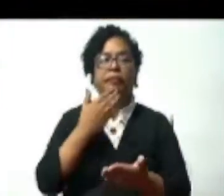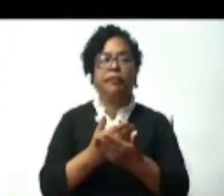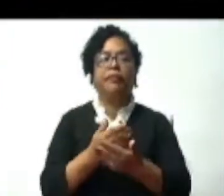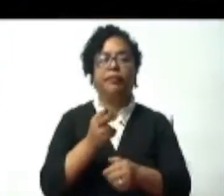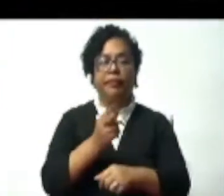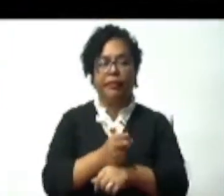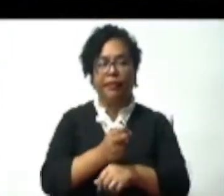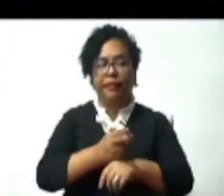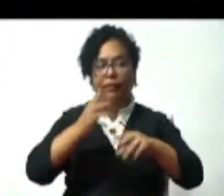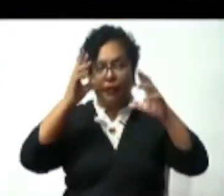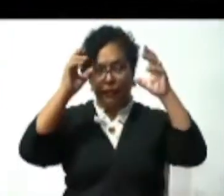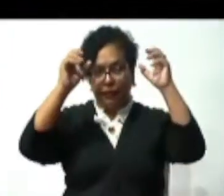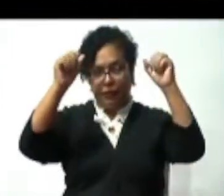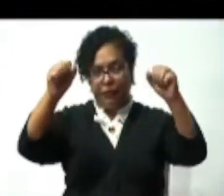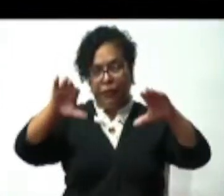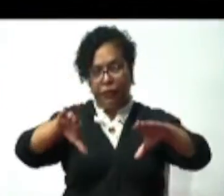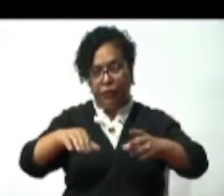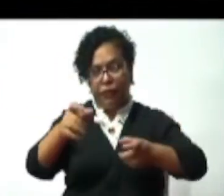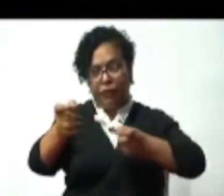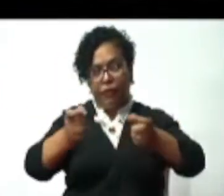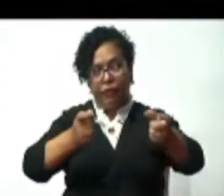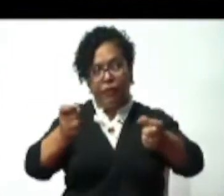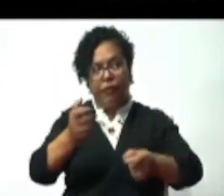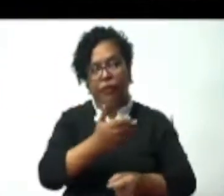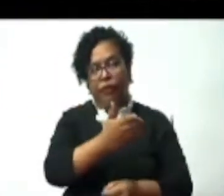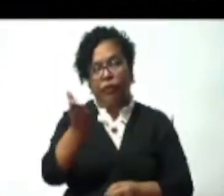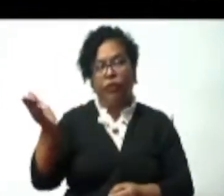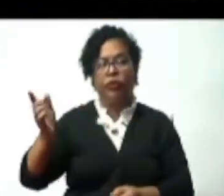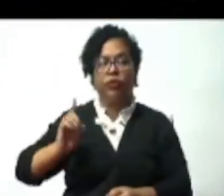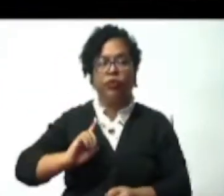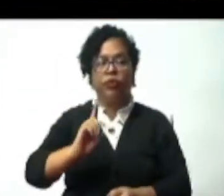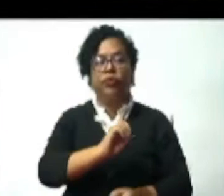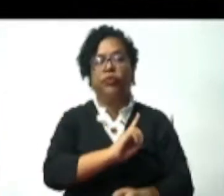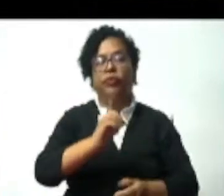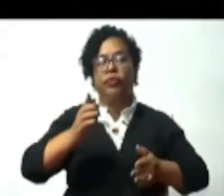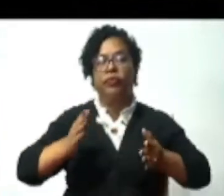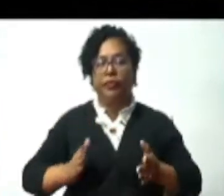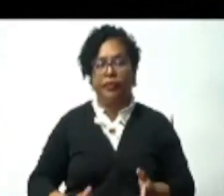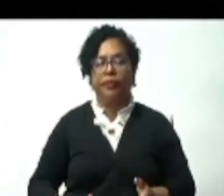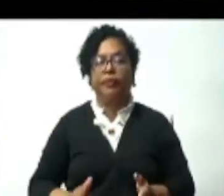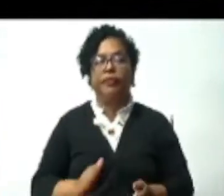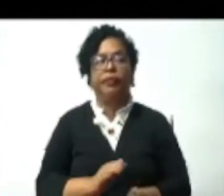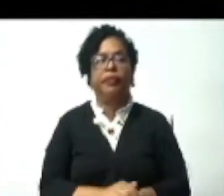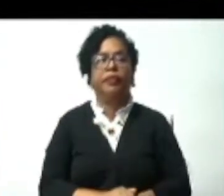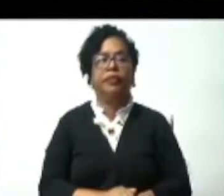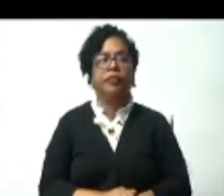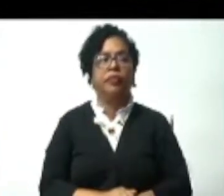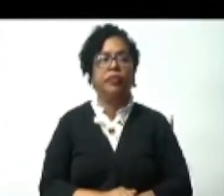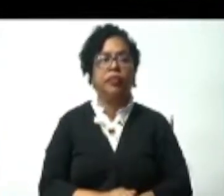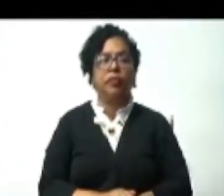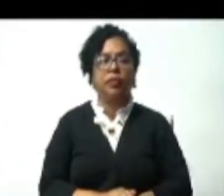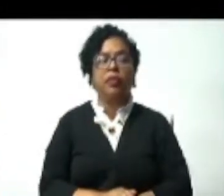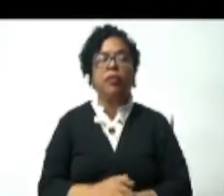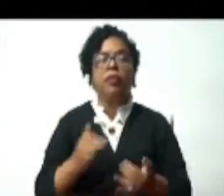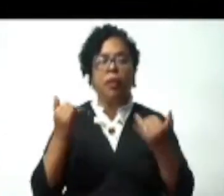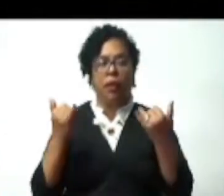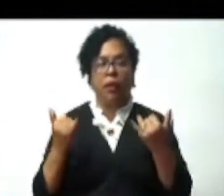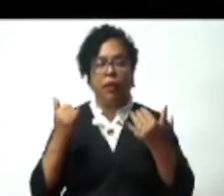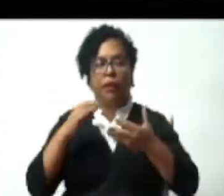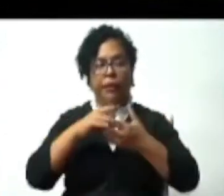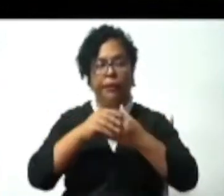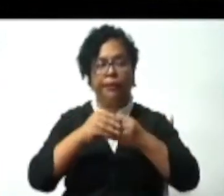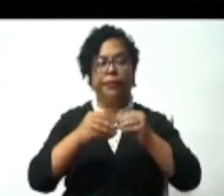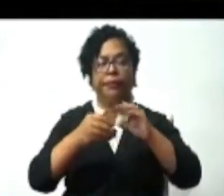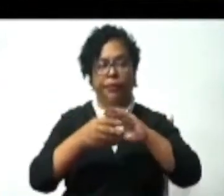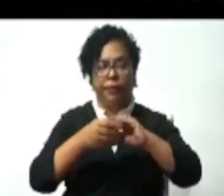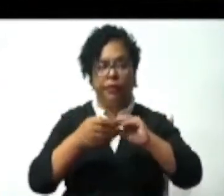directivo, diputados y diputadas. Presidente, esta vez hacemos uso de la palabra para suscribir lo que